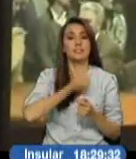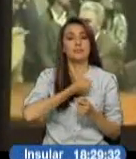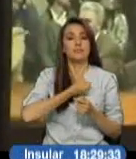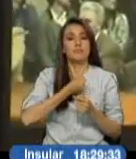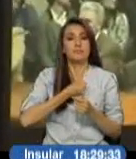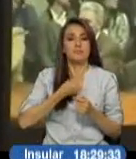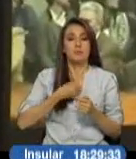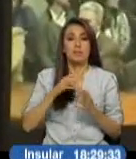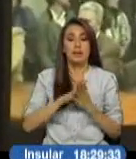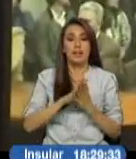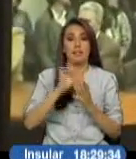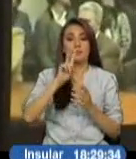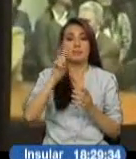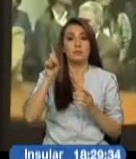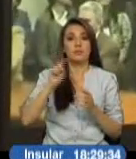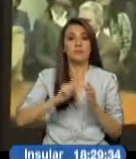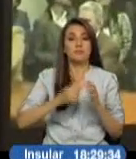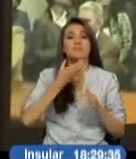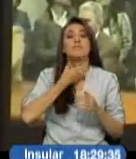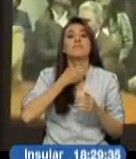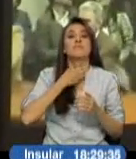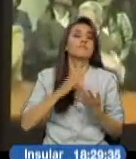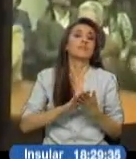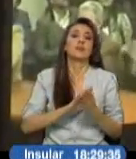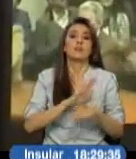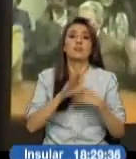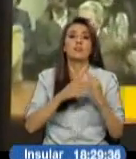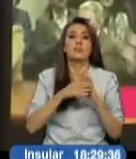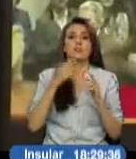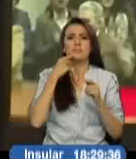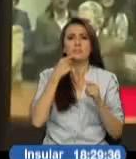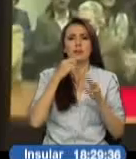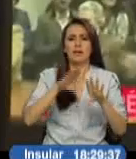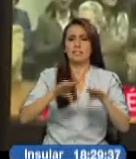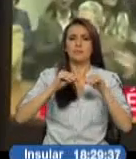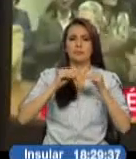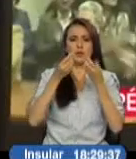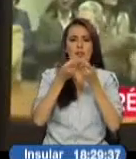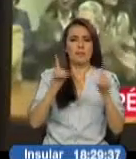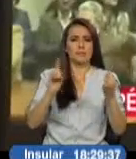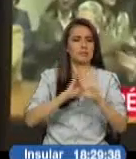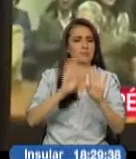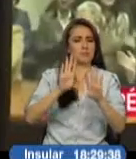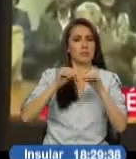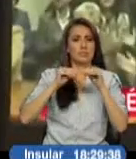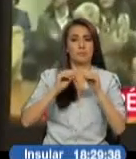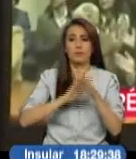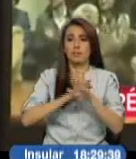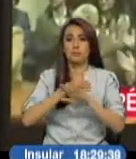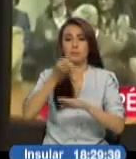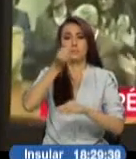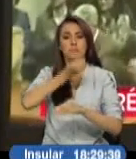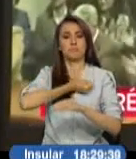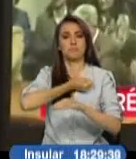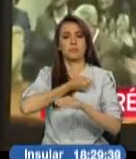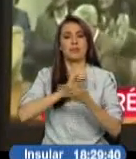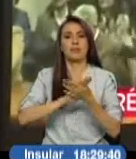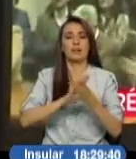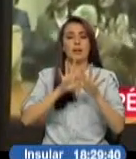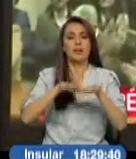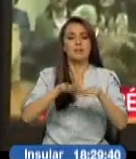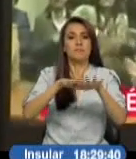el 21 de agosto de 2015. El hecho se dio porque Farré no aceptó la separación. Esta sentencia tiene lugar 3 días después de una